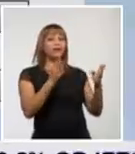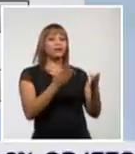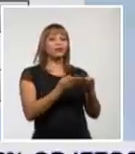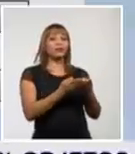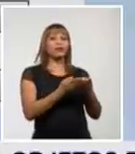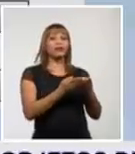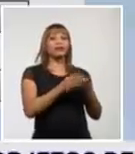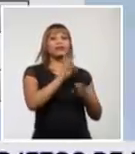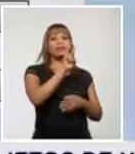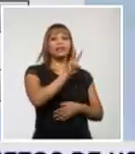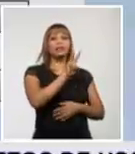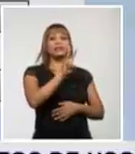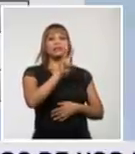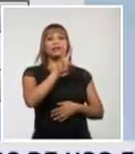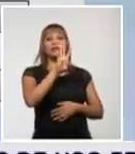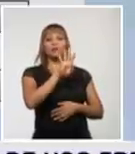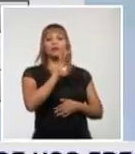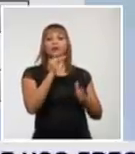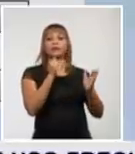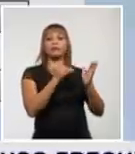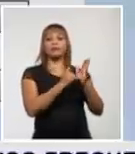de